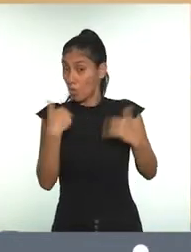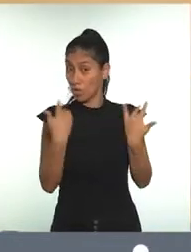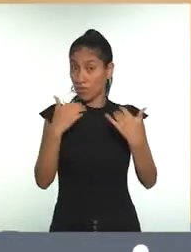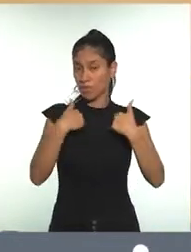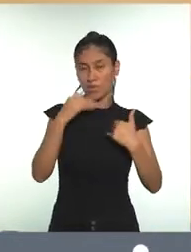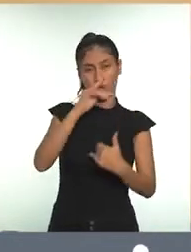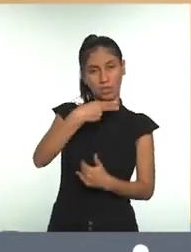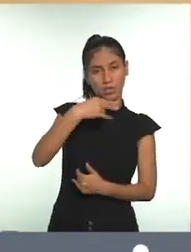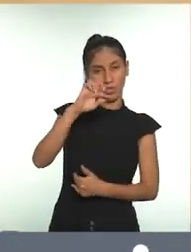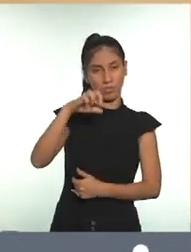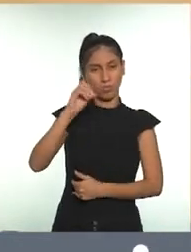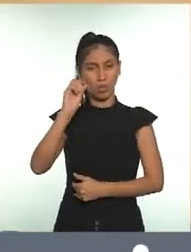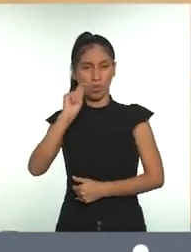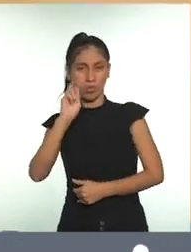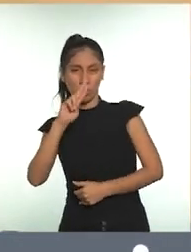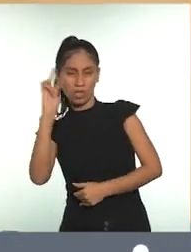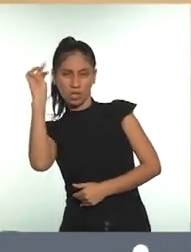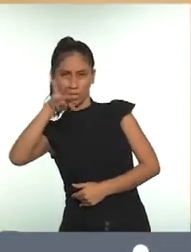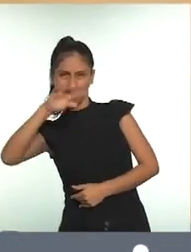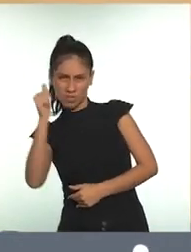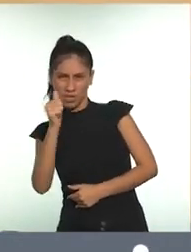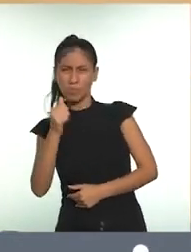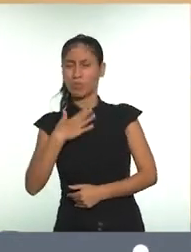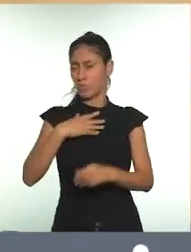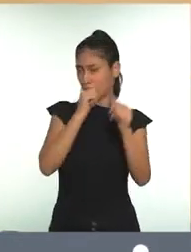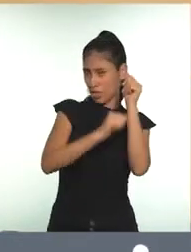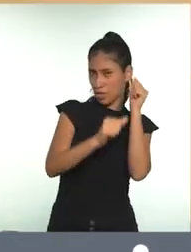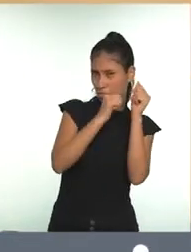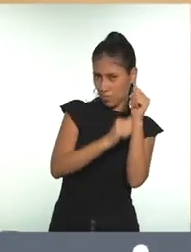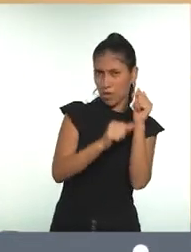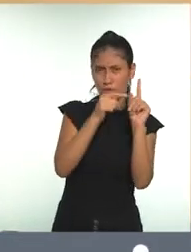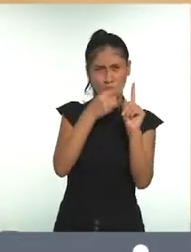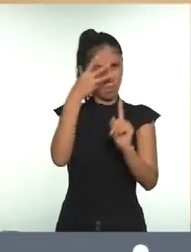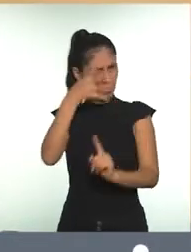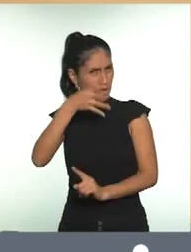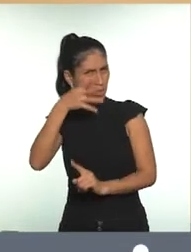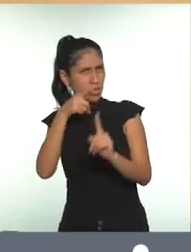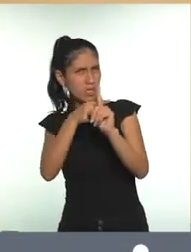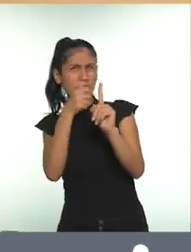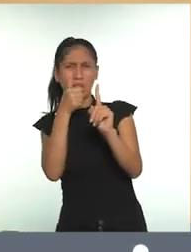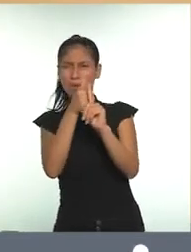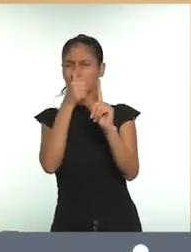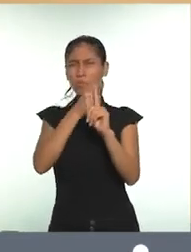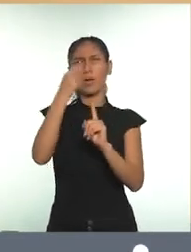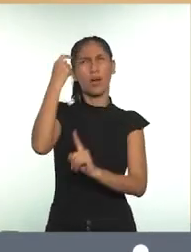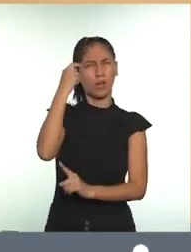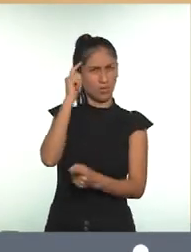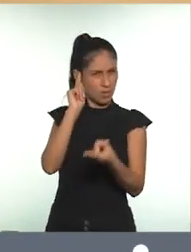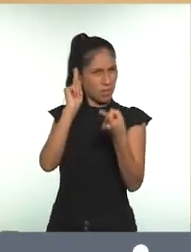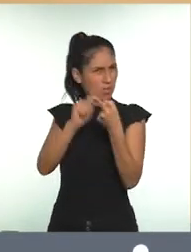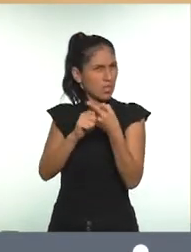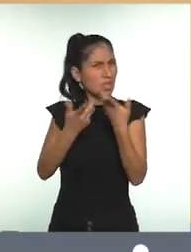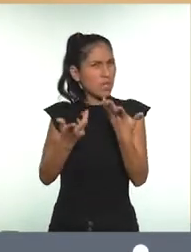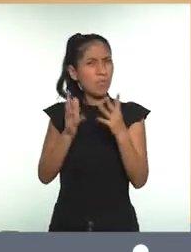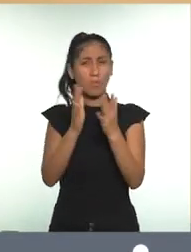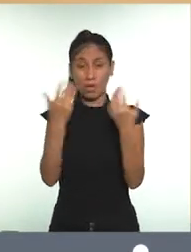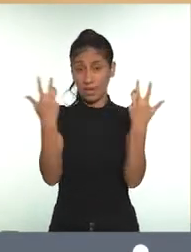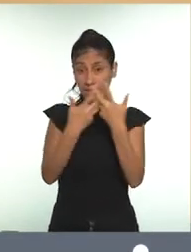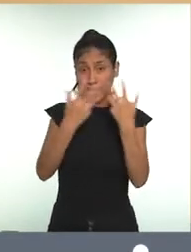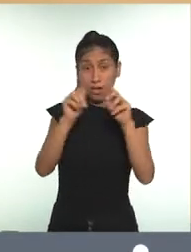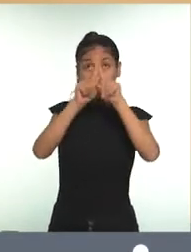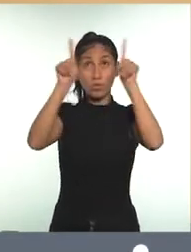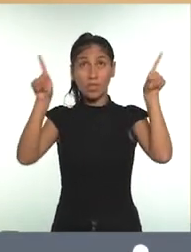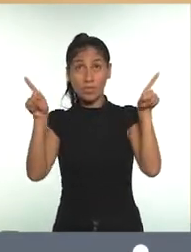mi hermano encontró esta escala gráfica de temperatura corporal y se ha propuesto pasarla a una tabla de modo